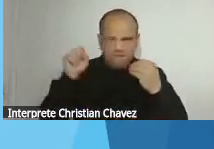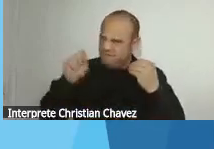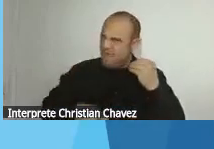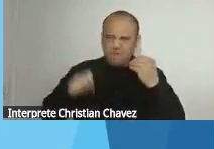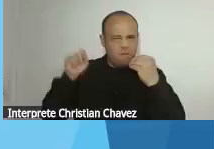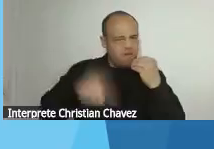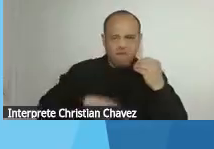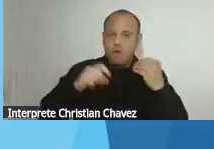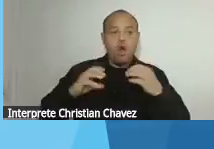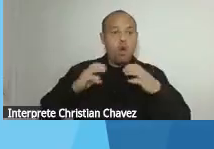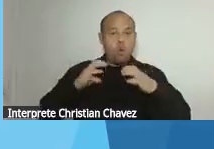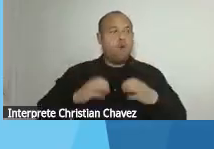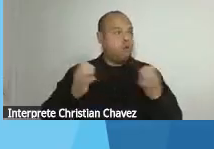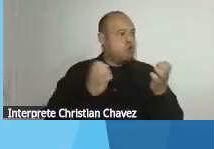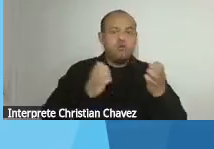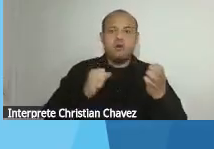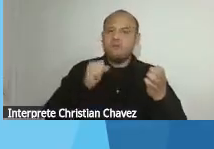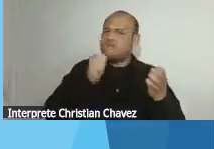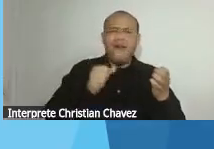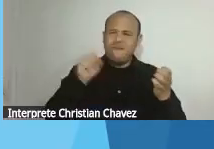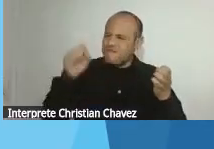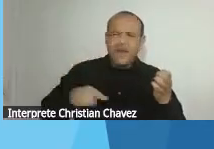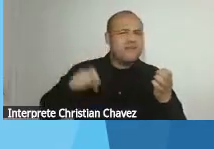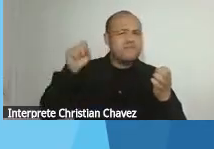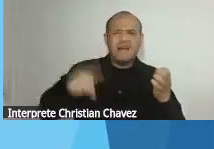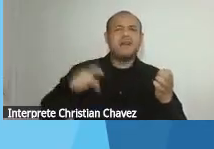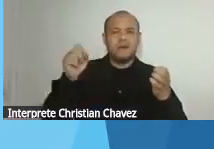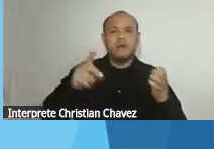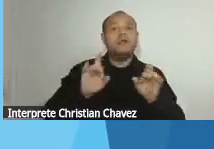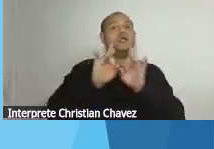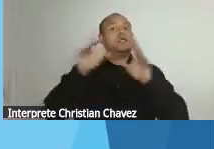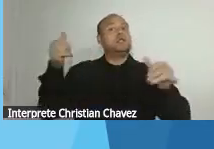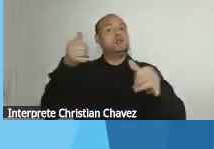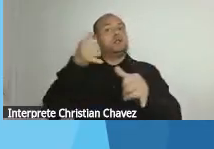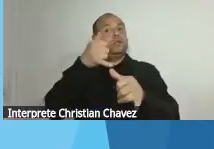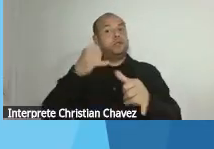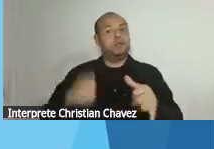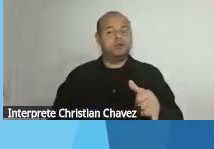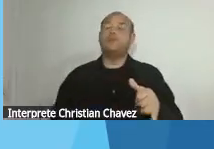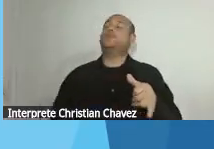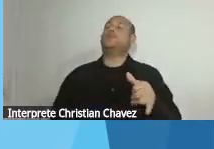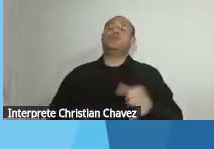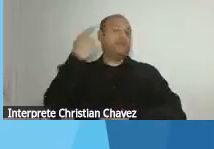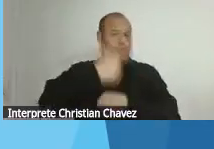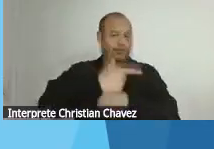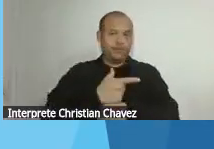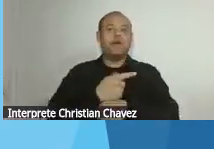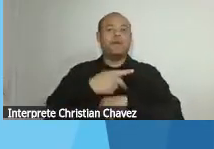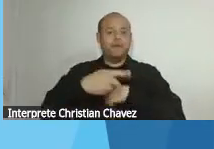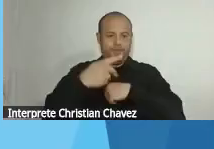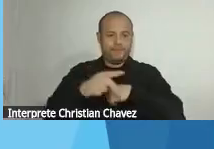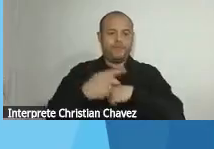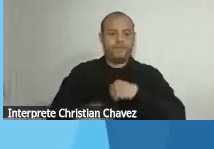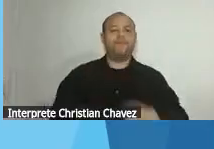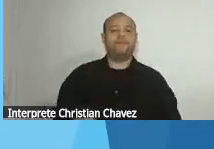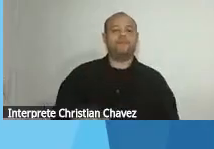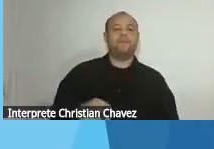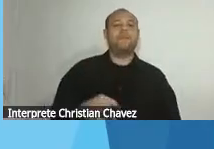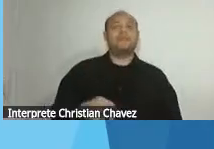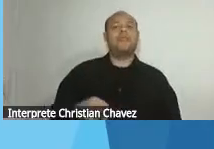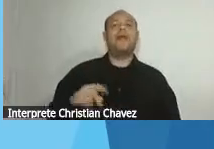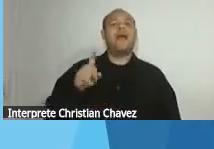¿sí? Estos cuatro apartados pues son llamados las 4P, ¿sí? Poliuria, polidipsia, polifagia y pérdida de peso.